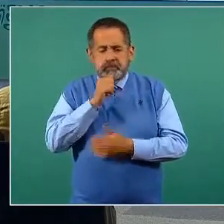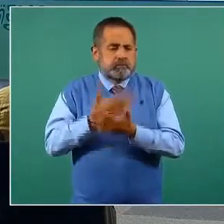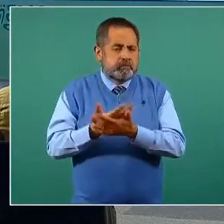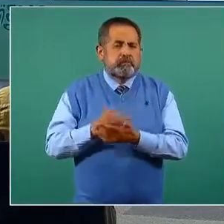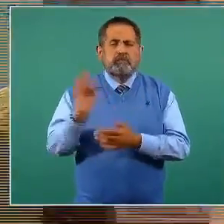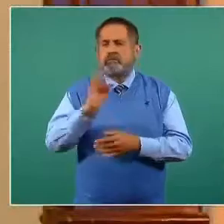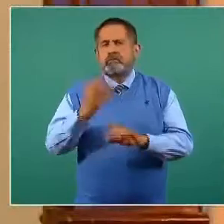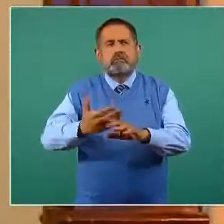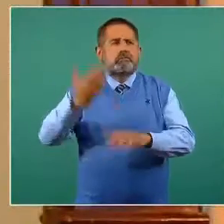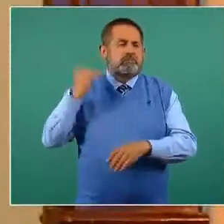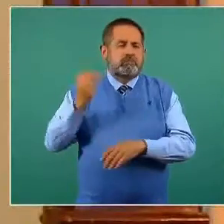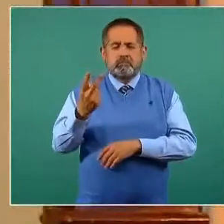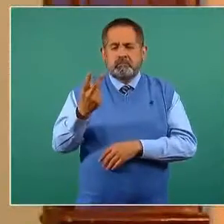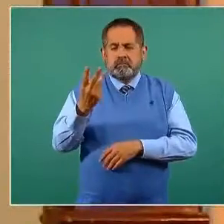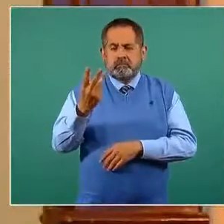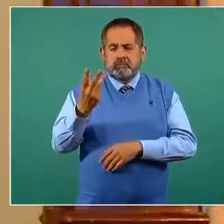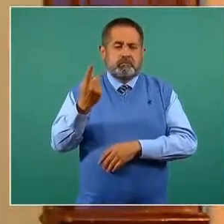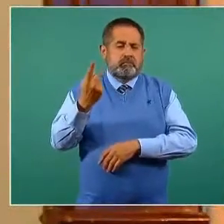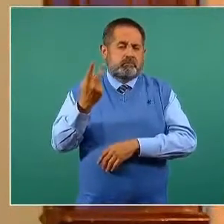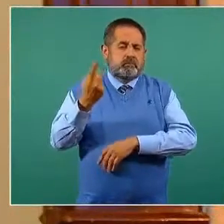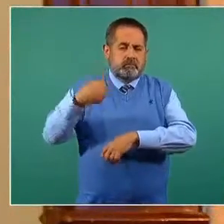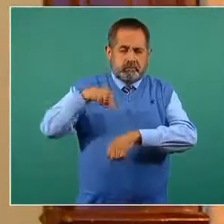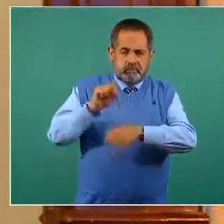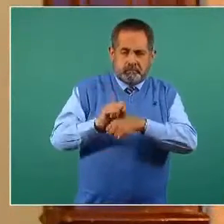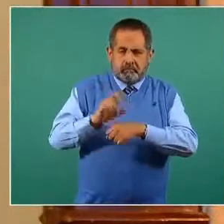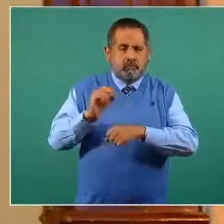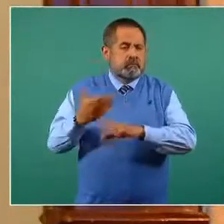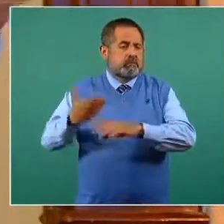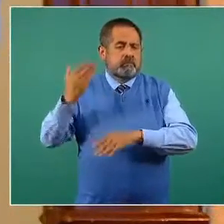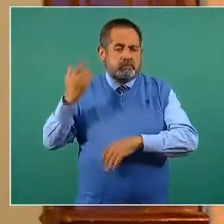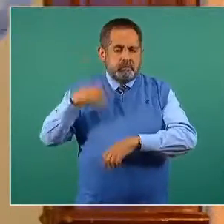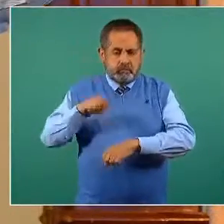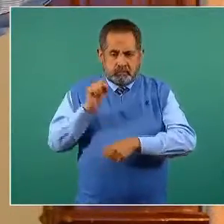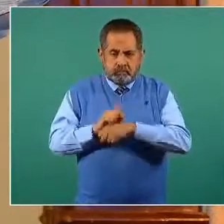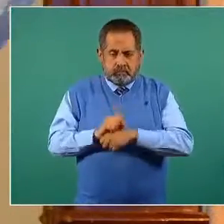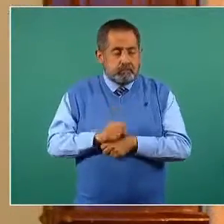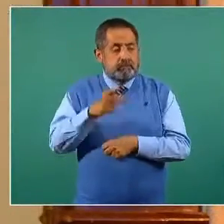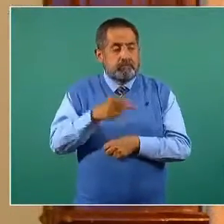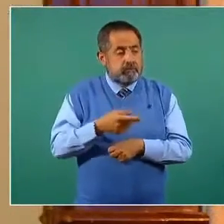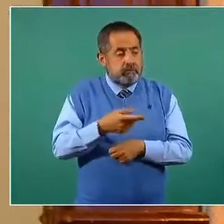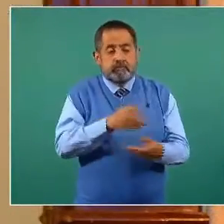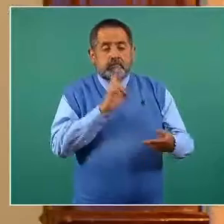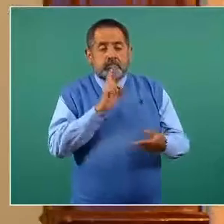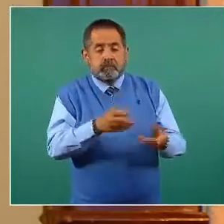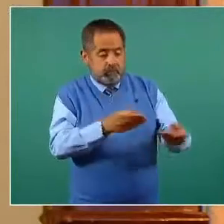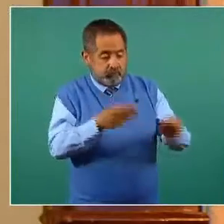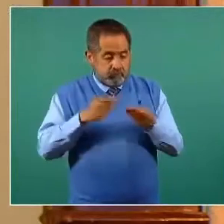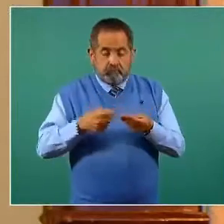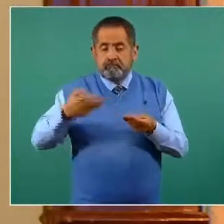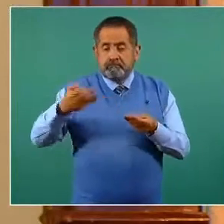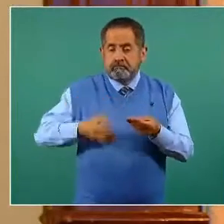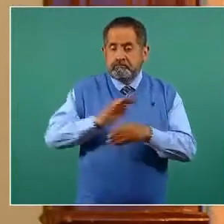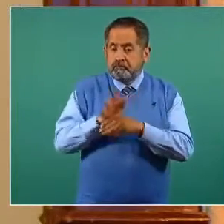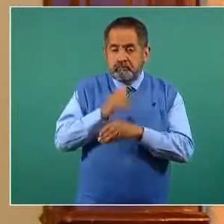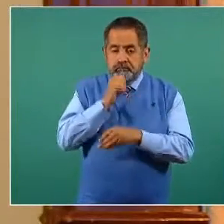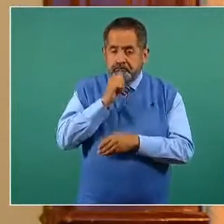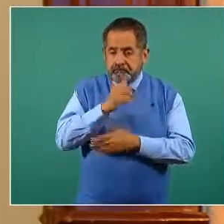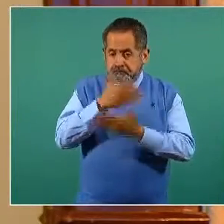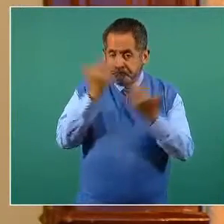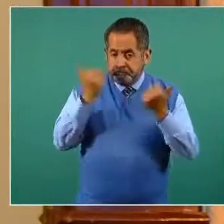ocurrió hace 2 días, hace una semana o hace algunas semanas o como lo vemos en este caso hace varios o muchos